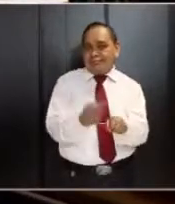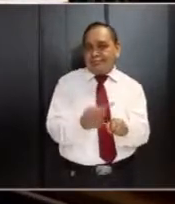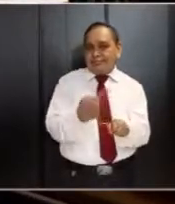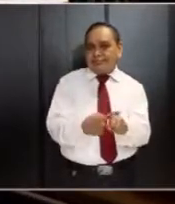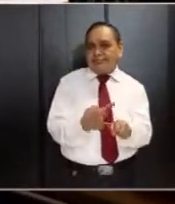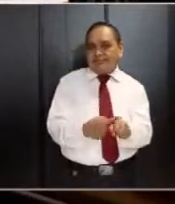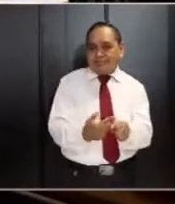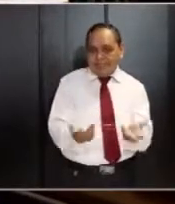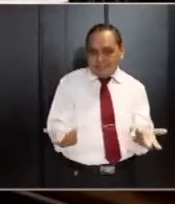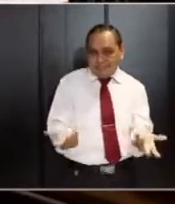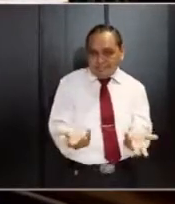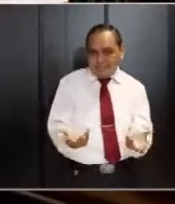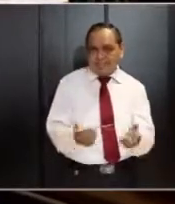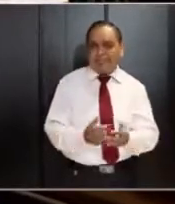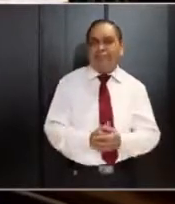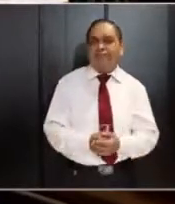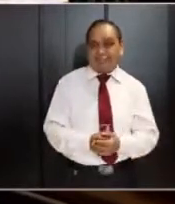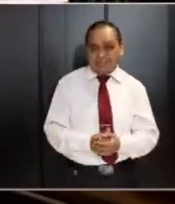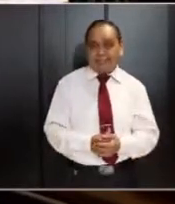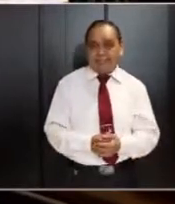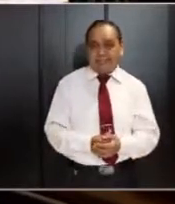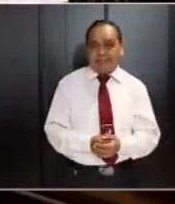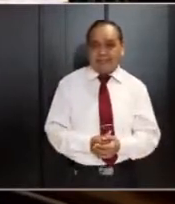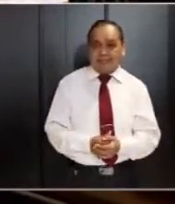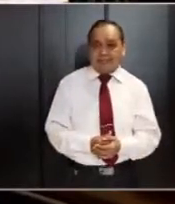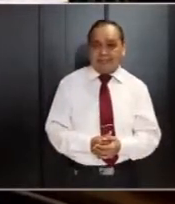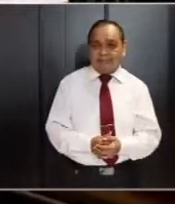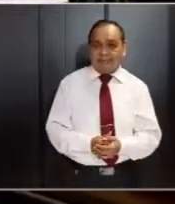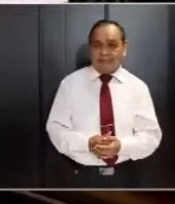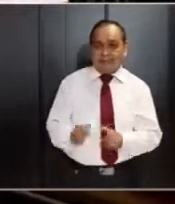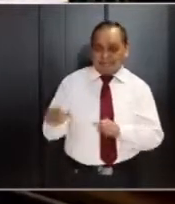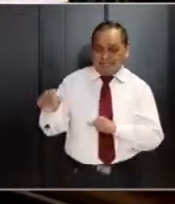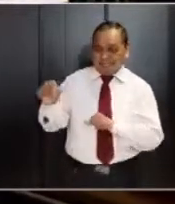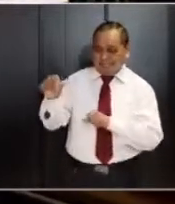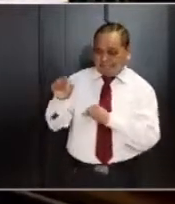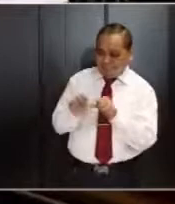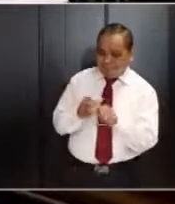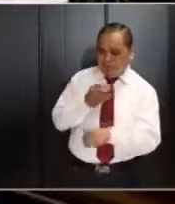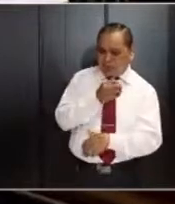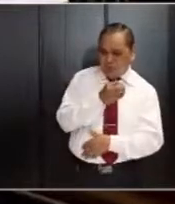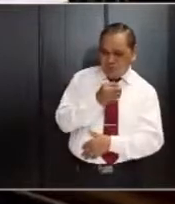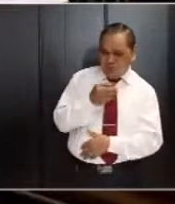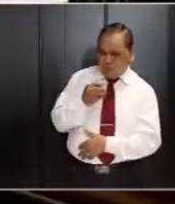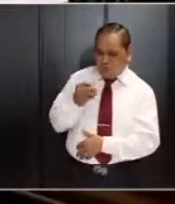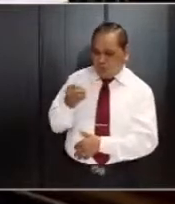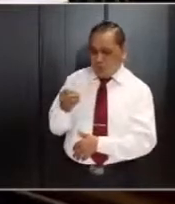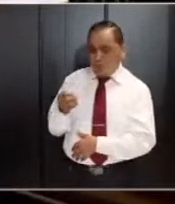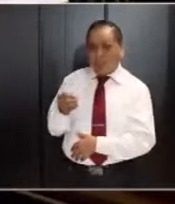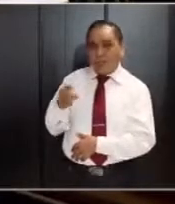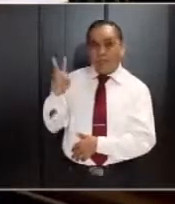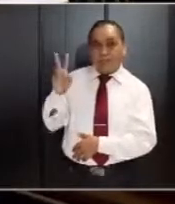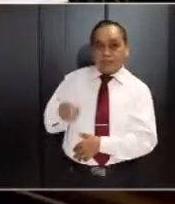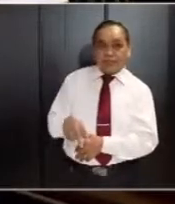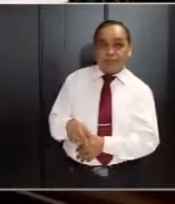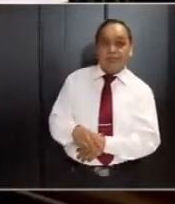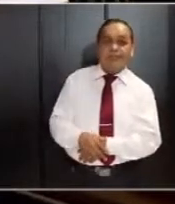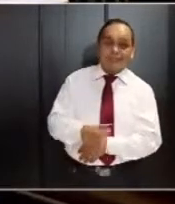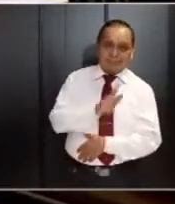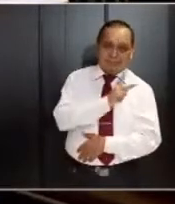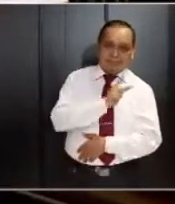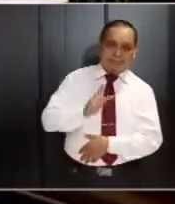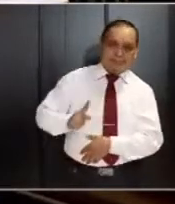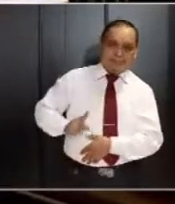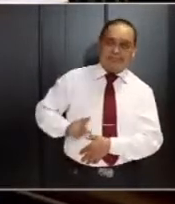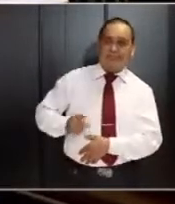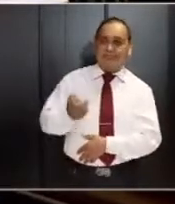Y creo que vamos a tener una inversión y una organización, una coordinación, porque verdaderamente nuestro presidente